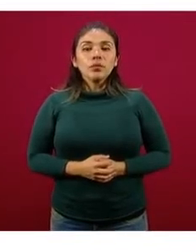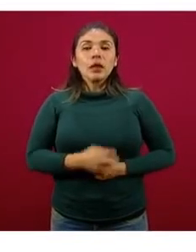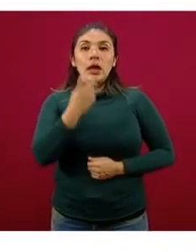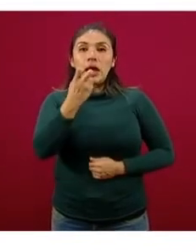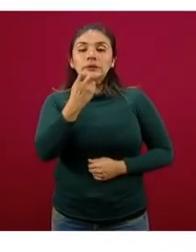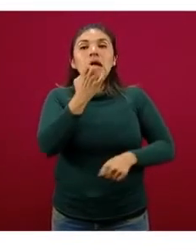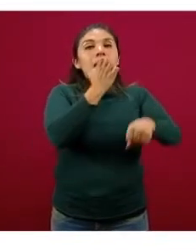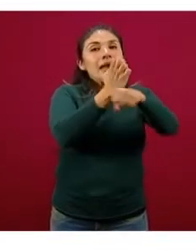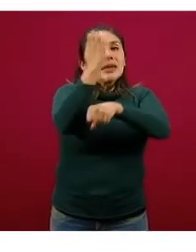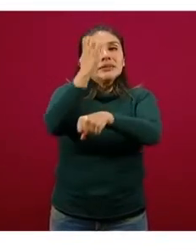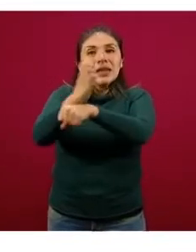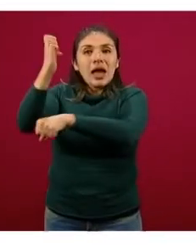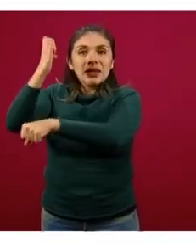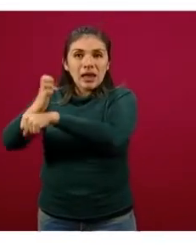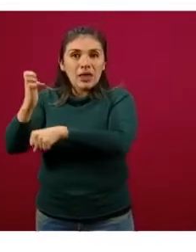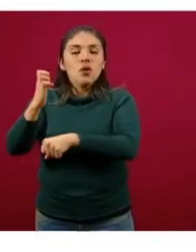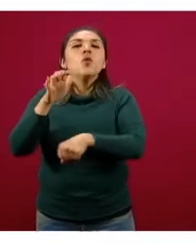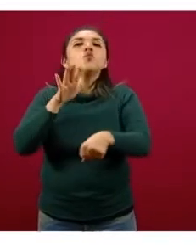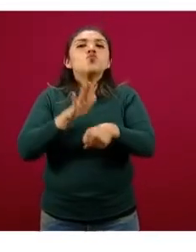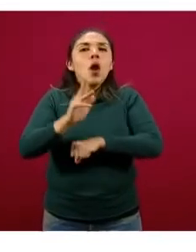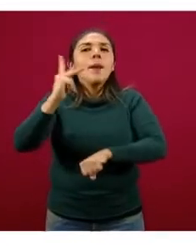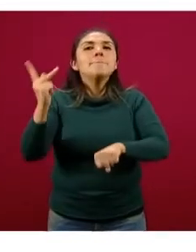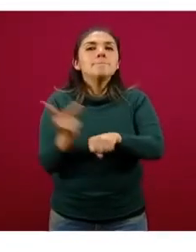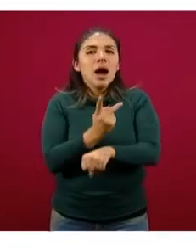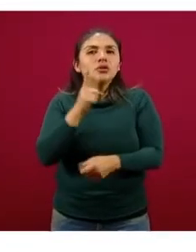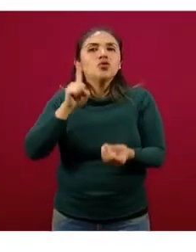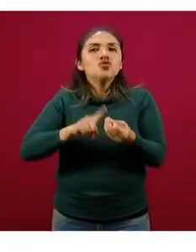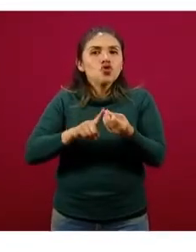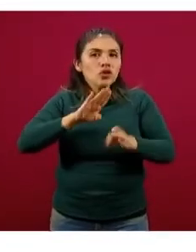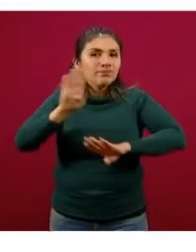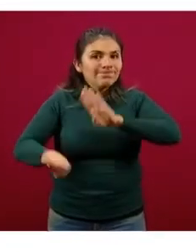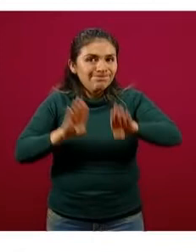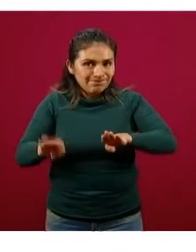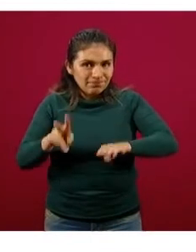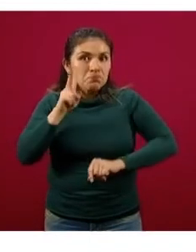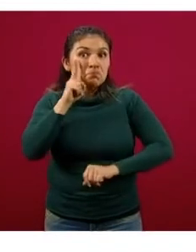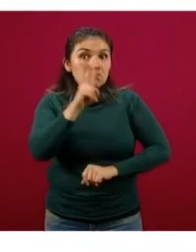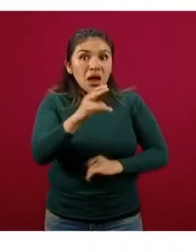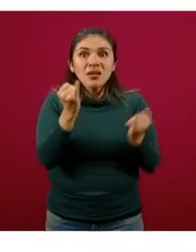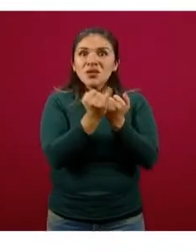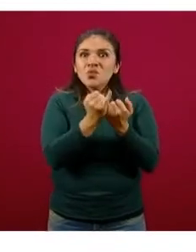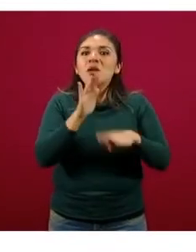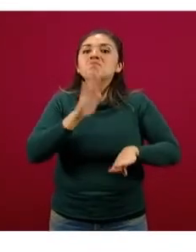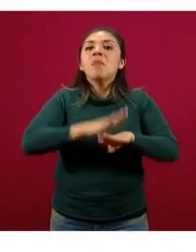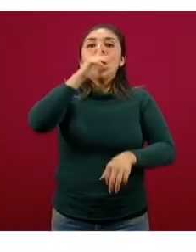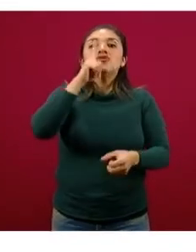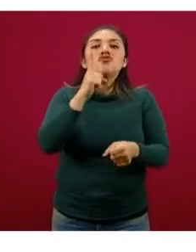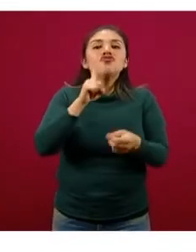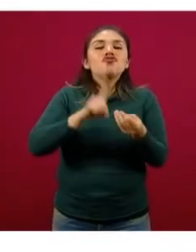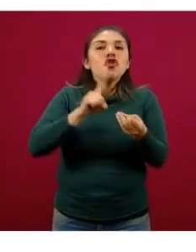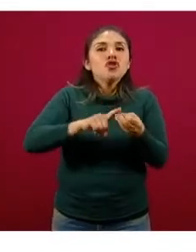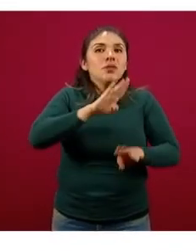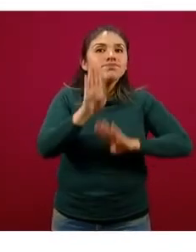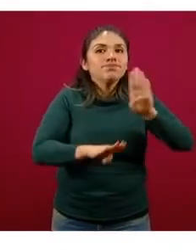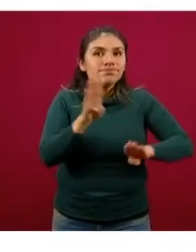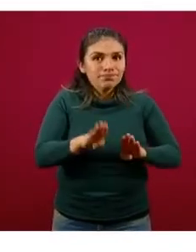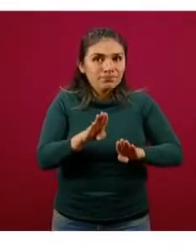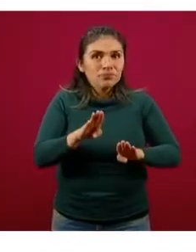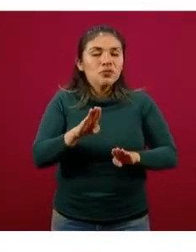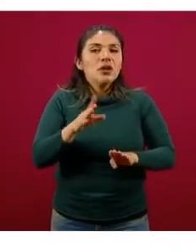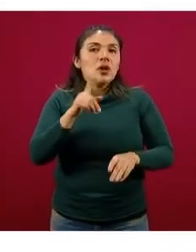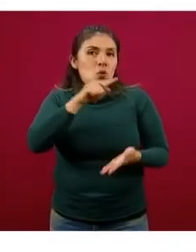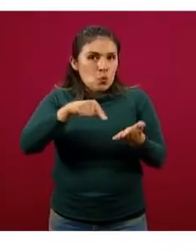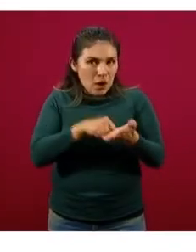por entidad federativa en donde ocurrieron y podemos ver también cuál es la mayor carga de defunciones en relación a donde